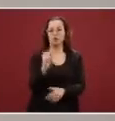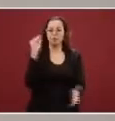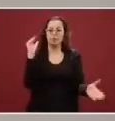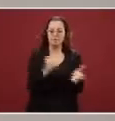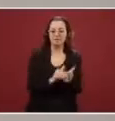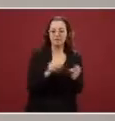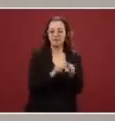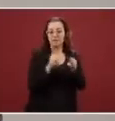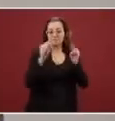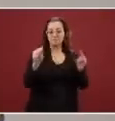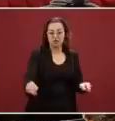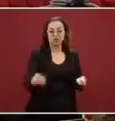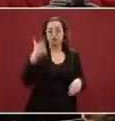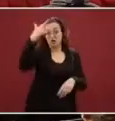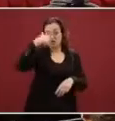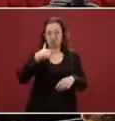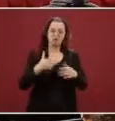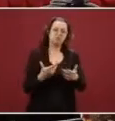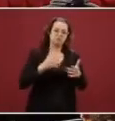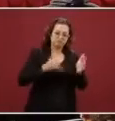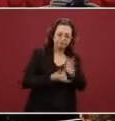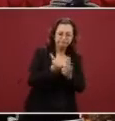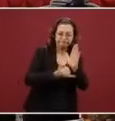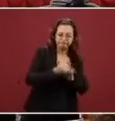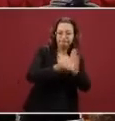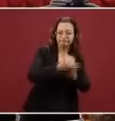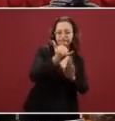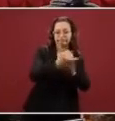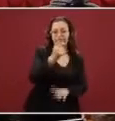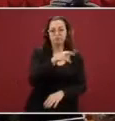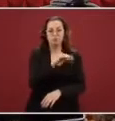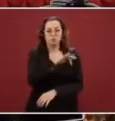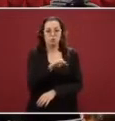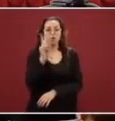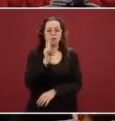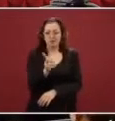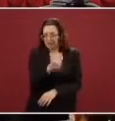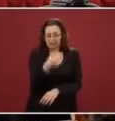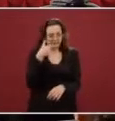cuadrados en el transcurso de toda la noche. Aquí ya pueden ustedes observar, las gráficas no mienten, aquí está la pista